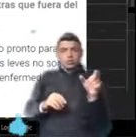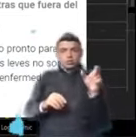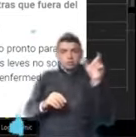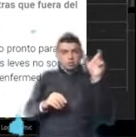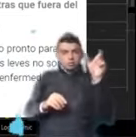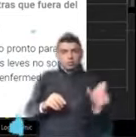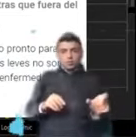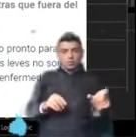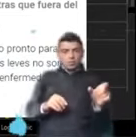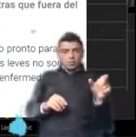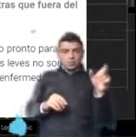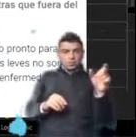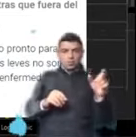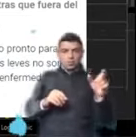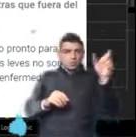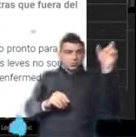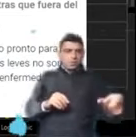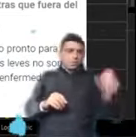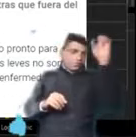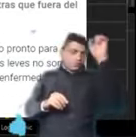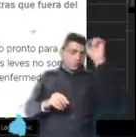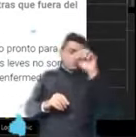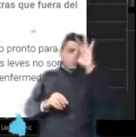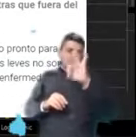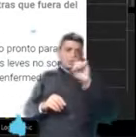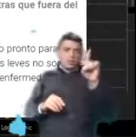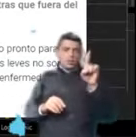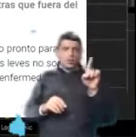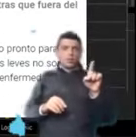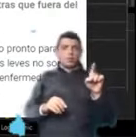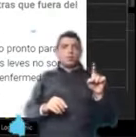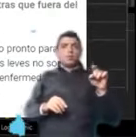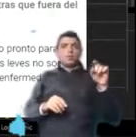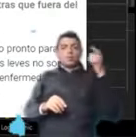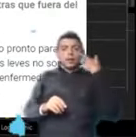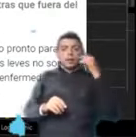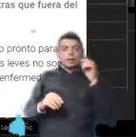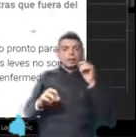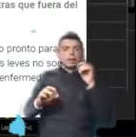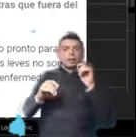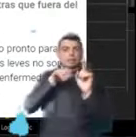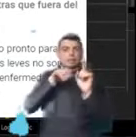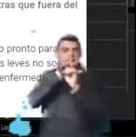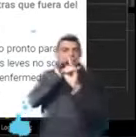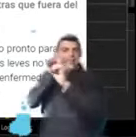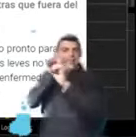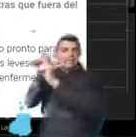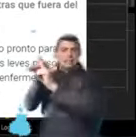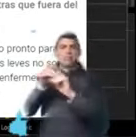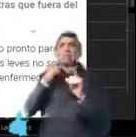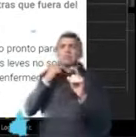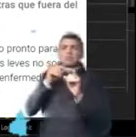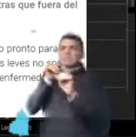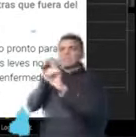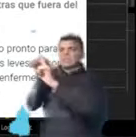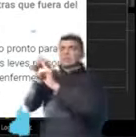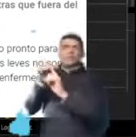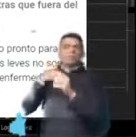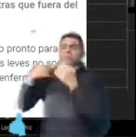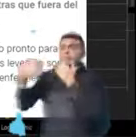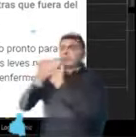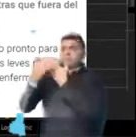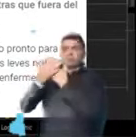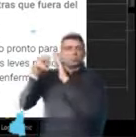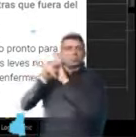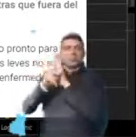31, conocida como una super contagiadora, y es que ella hizo caso omiso a todas las recomendaciones médicas y lo que se decía,